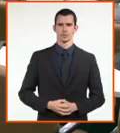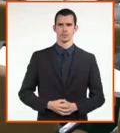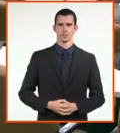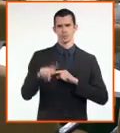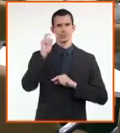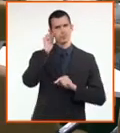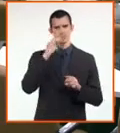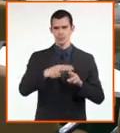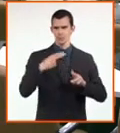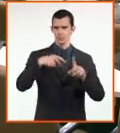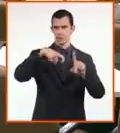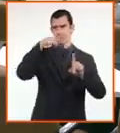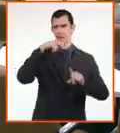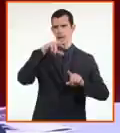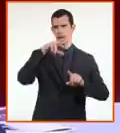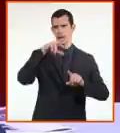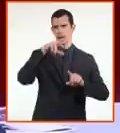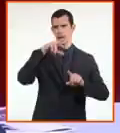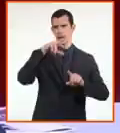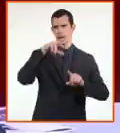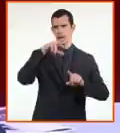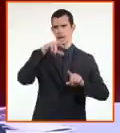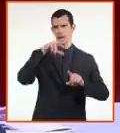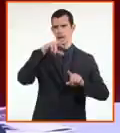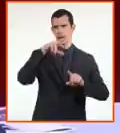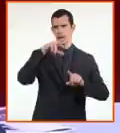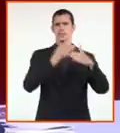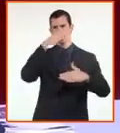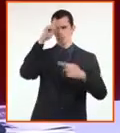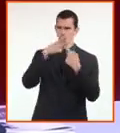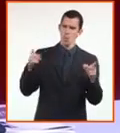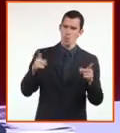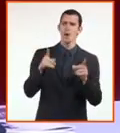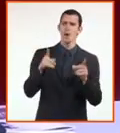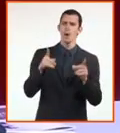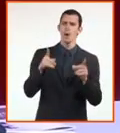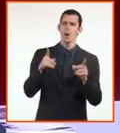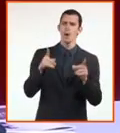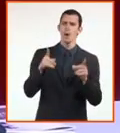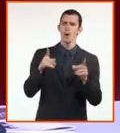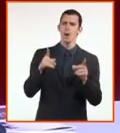Santana Rodríguez, presidenta nacional de la Federación Estudiantil Universitaria.